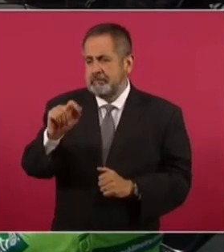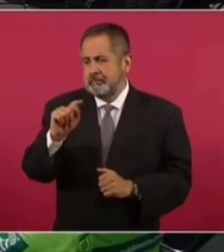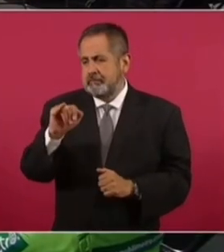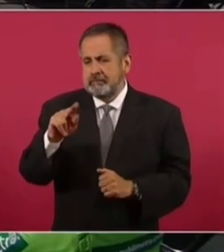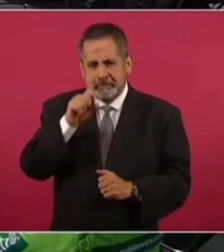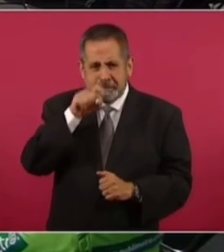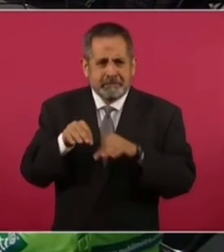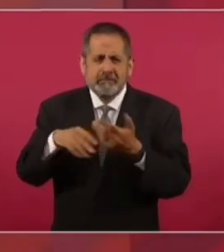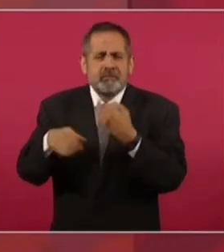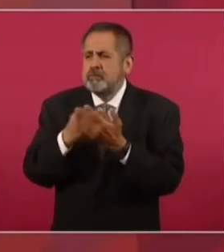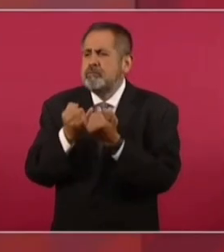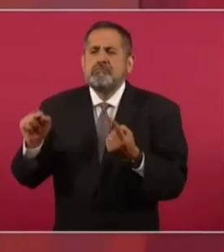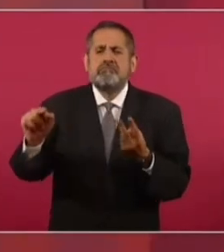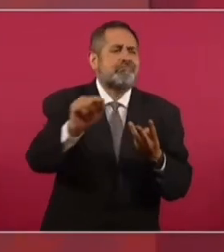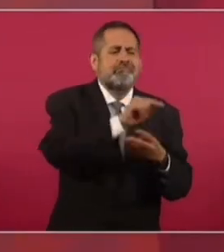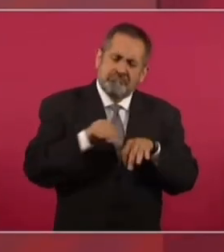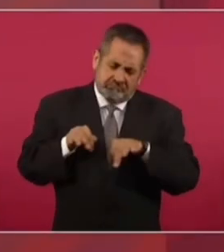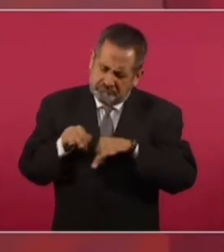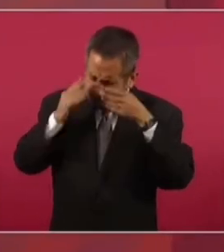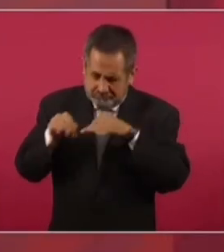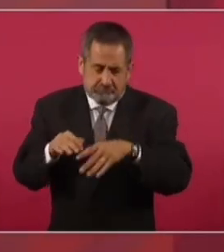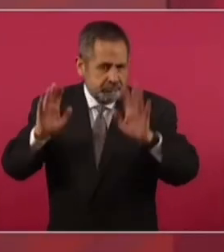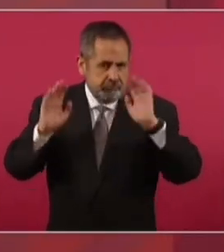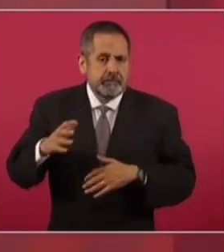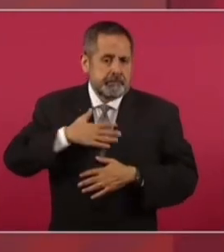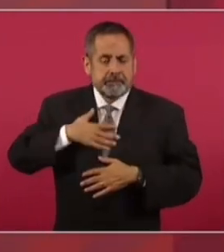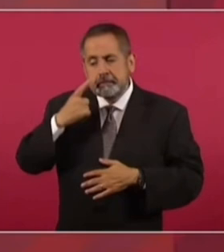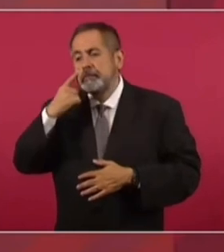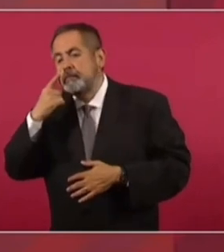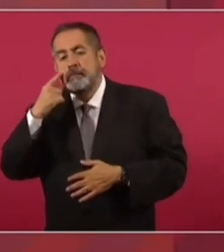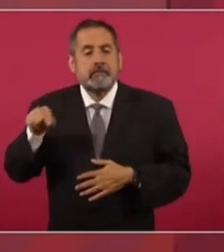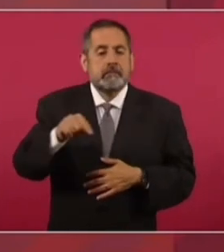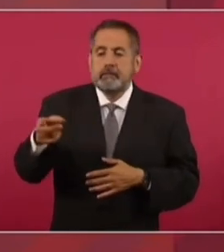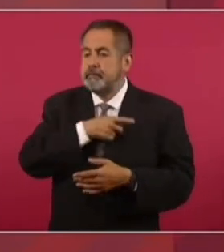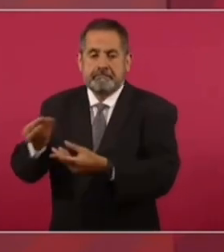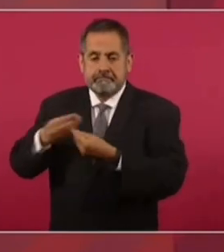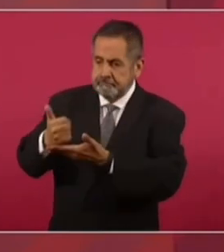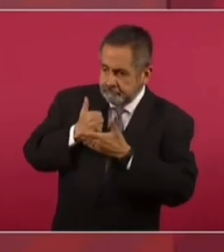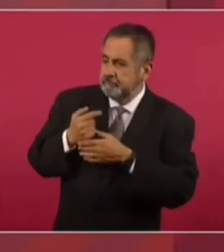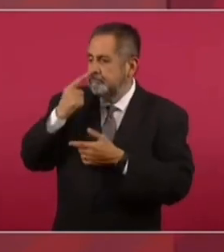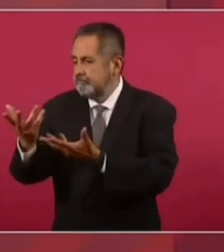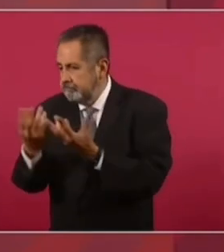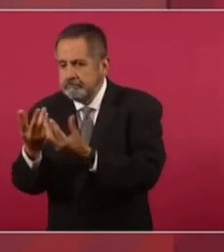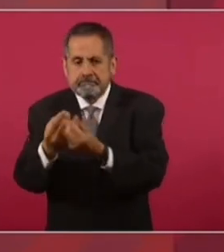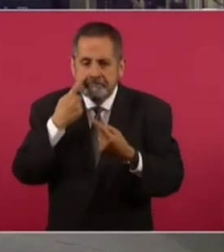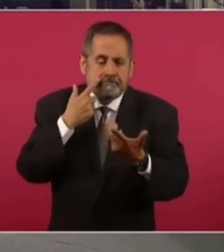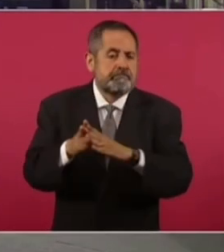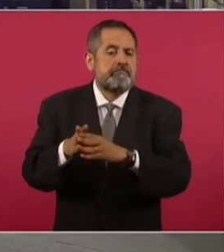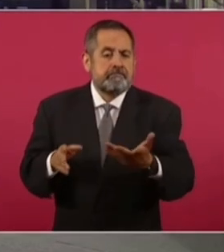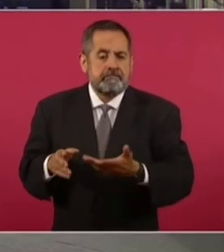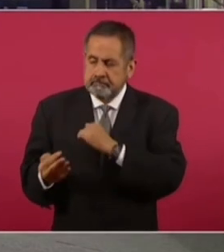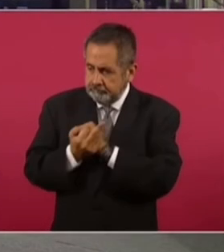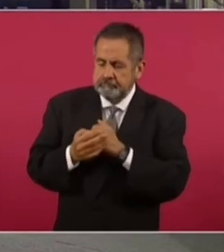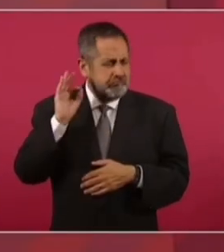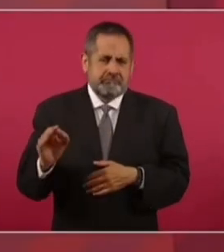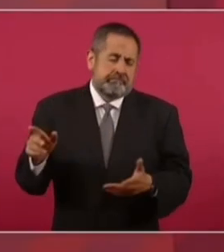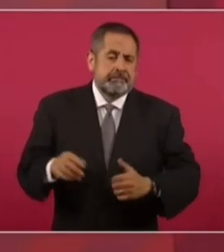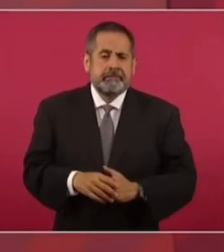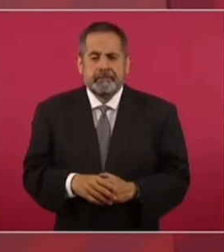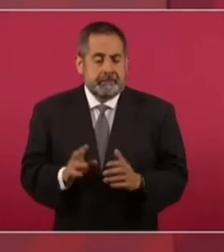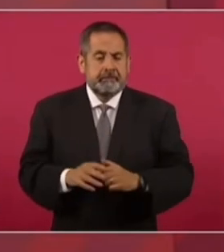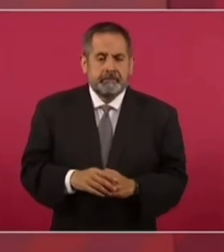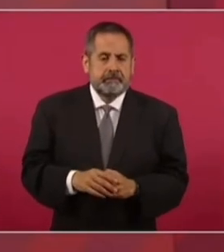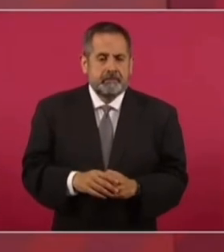Tatiana, todos. Y pues yo estoy pendiente porque me tienen que ayudar, me tienen que aliviar la carga